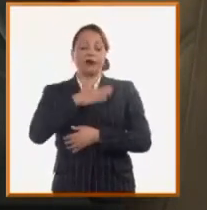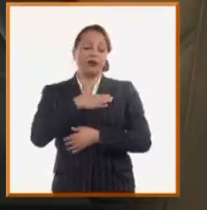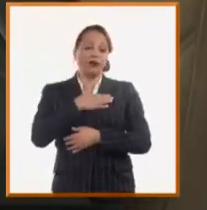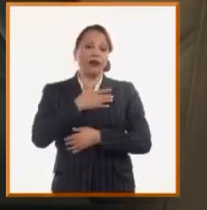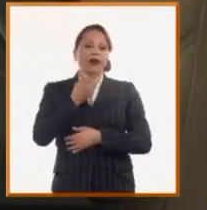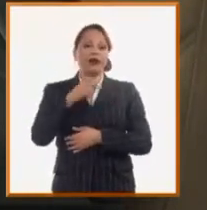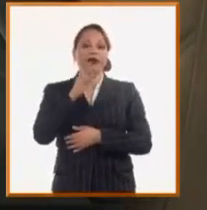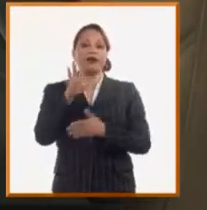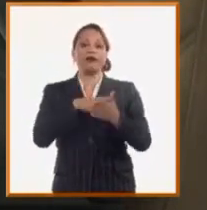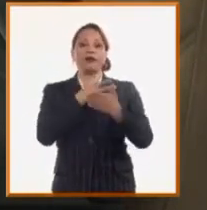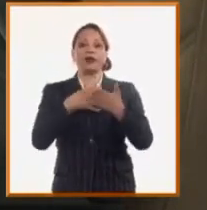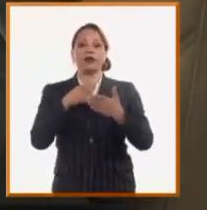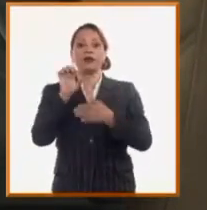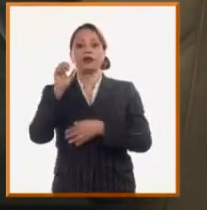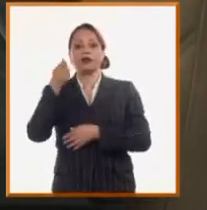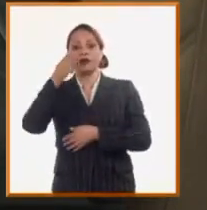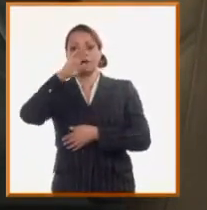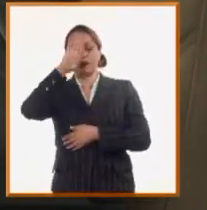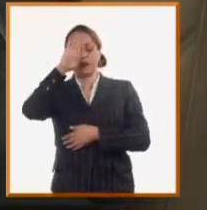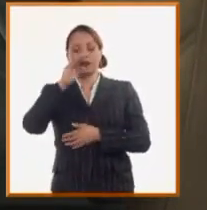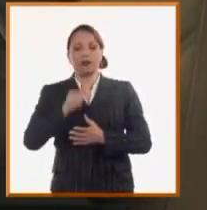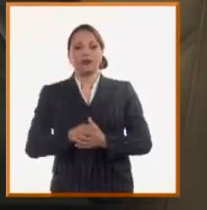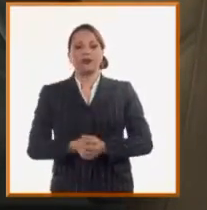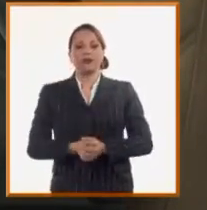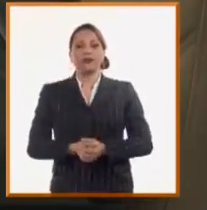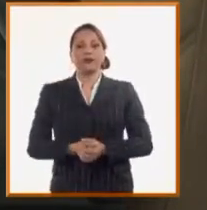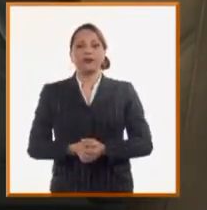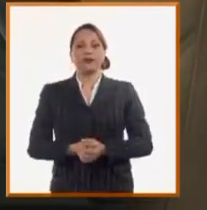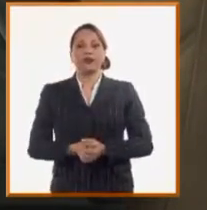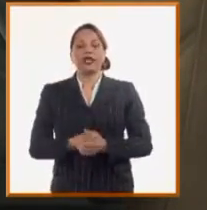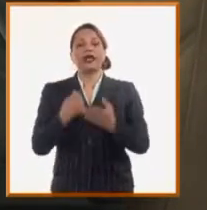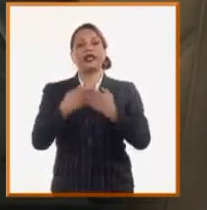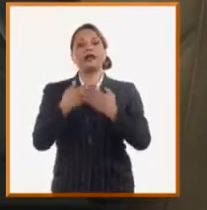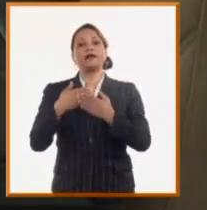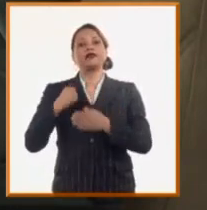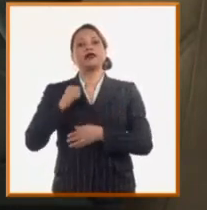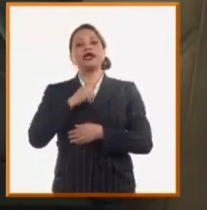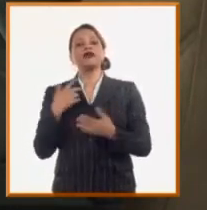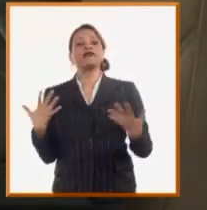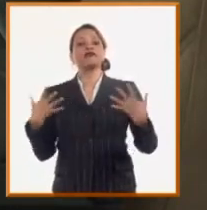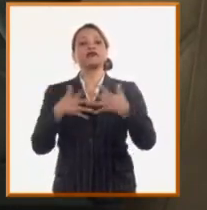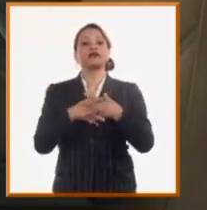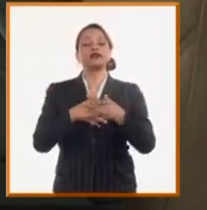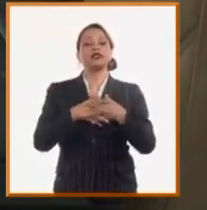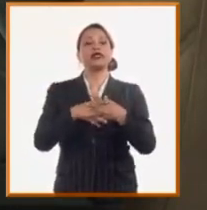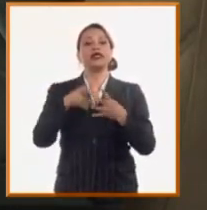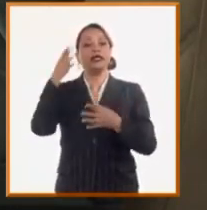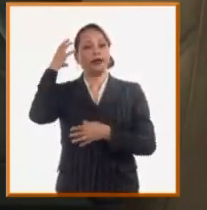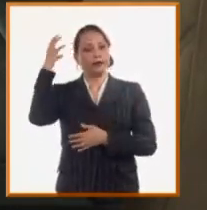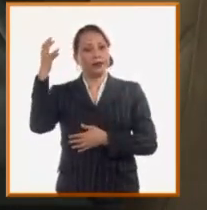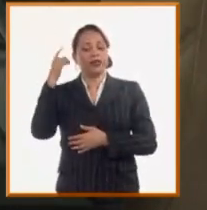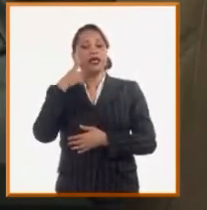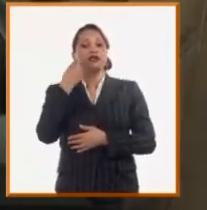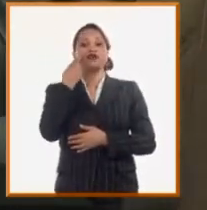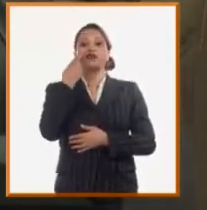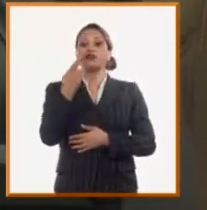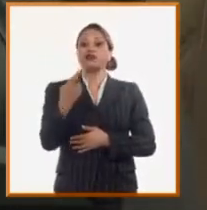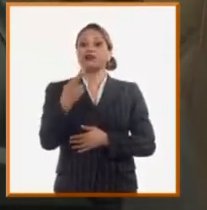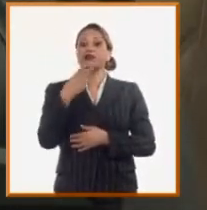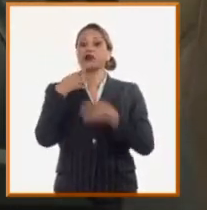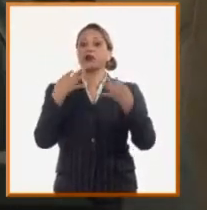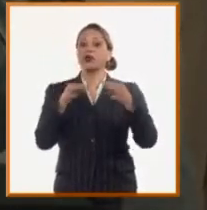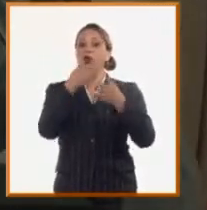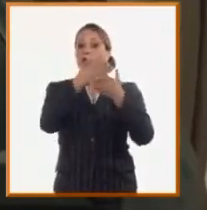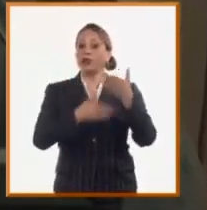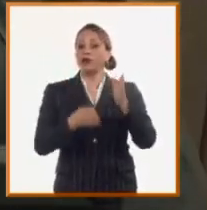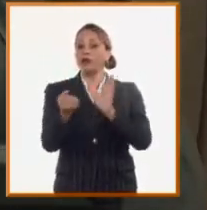el modelo económico y social, que el sector no estatal es un complemento del sector estatal, porque además eso estaba reconocido en los documentos que